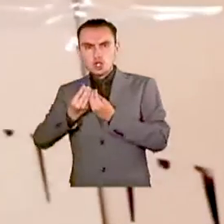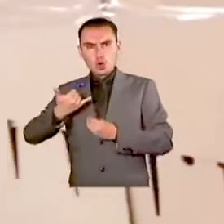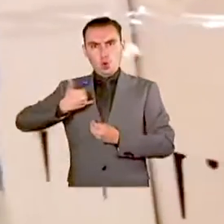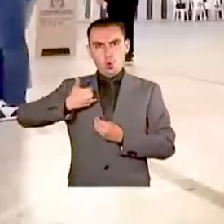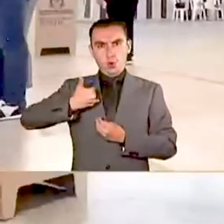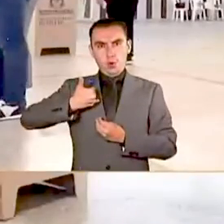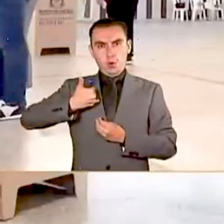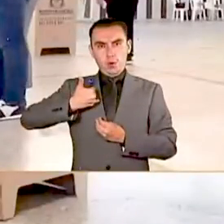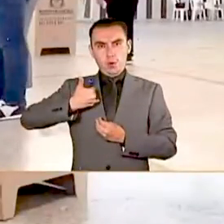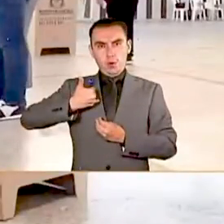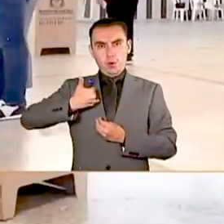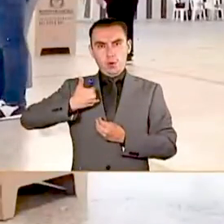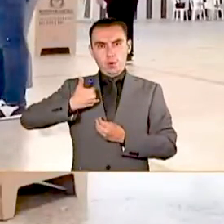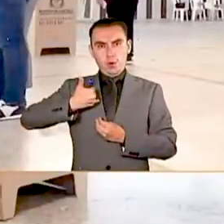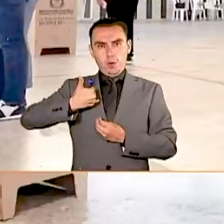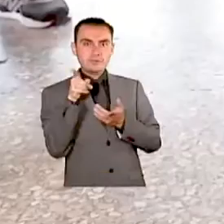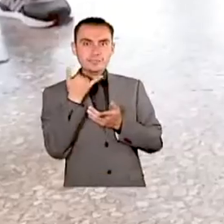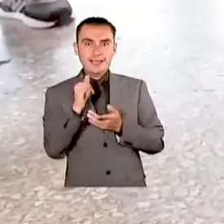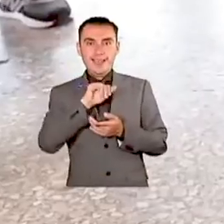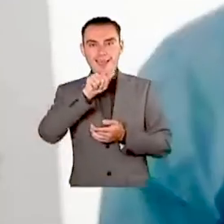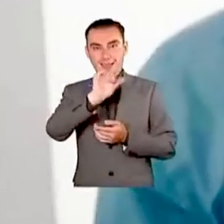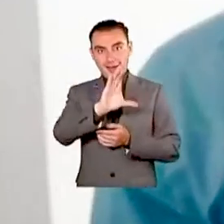juventud y las juntas.